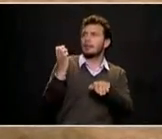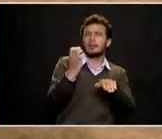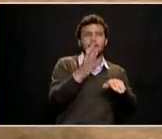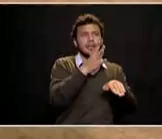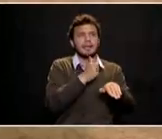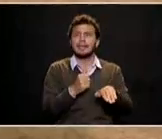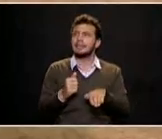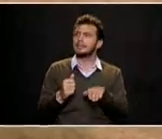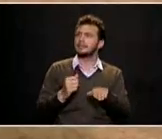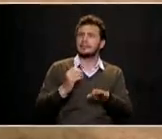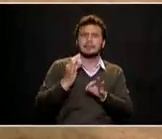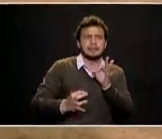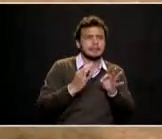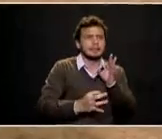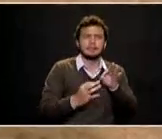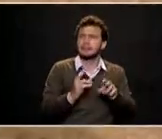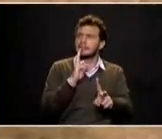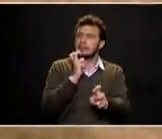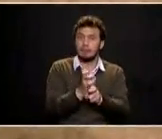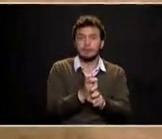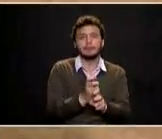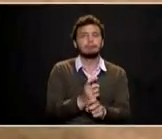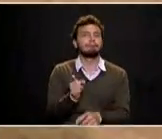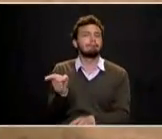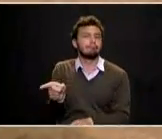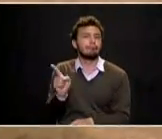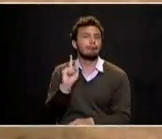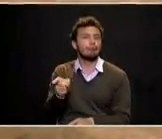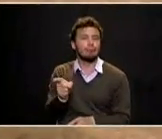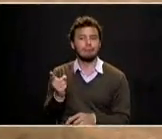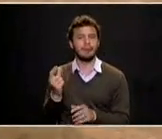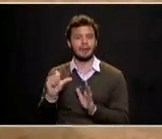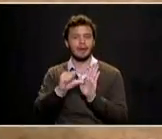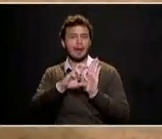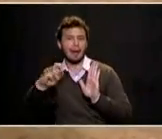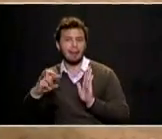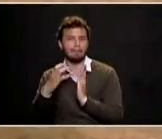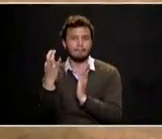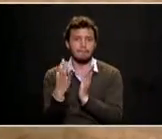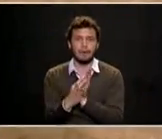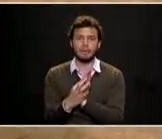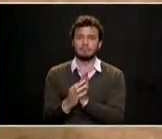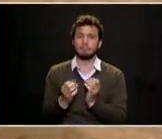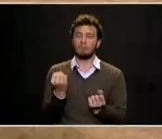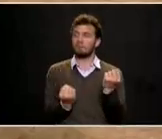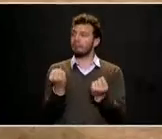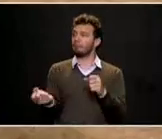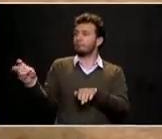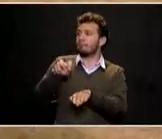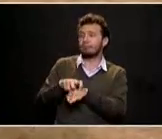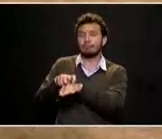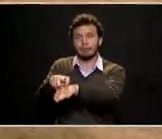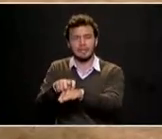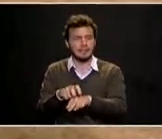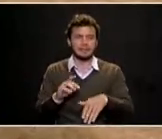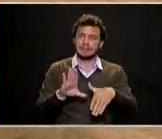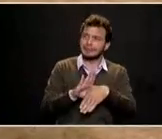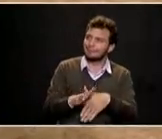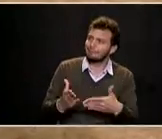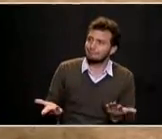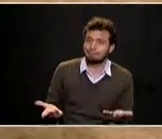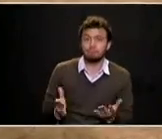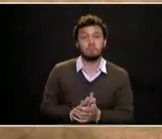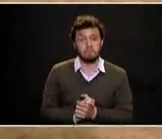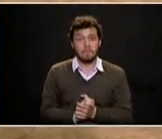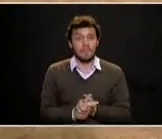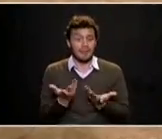de transformar sus vehículos o de cambiarlos, lo que significa una pérdida patrimonial gigante. Un alcalde de Medellín debe cumplir la ley y